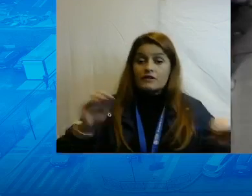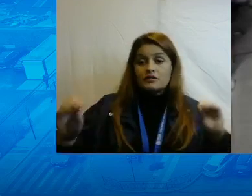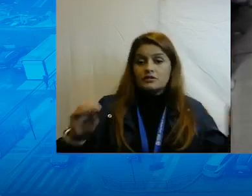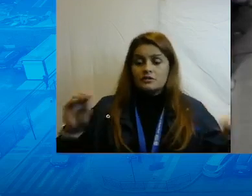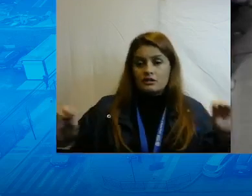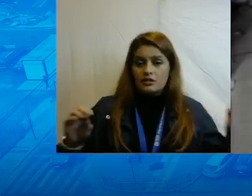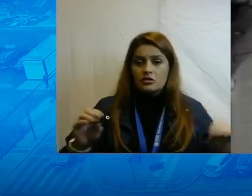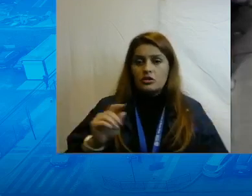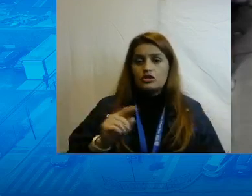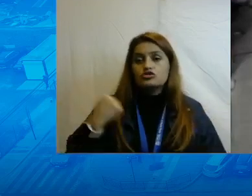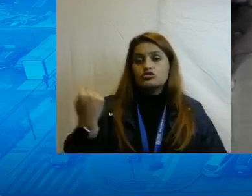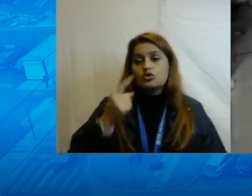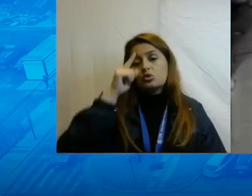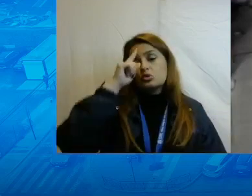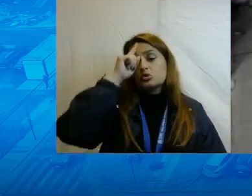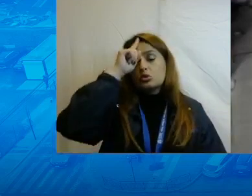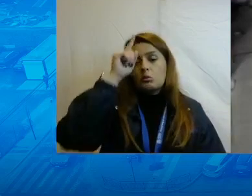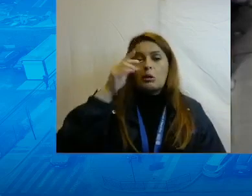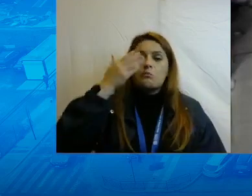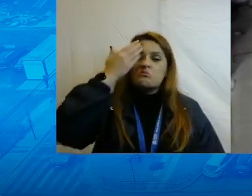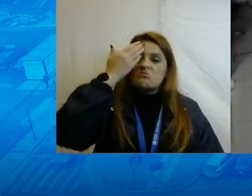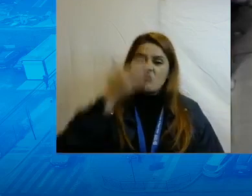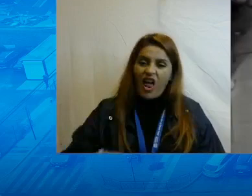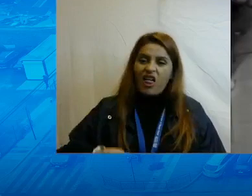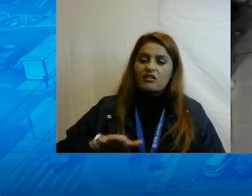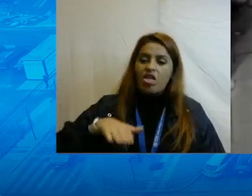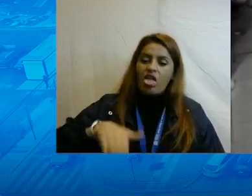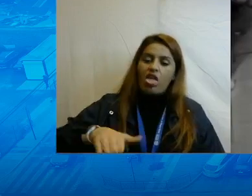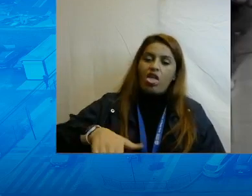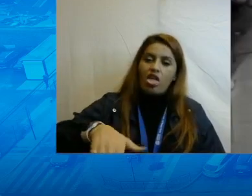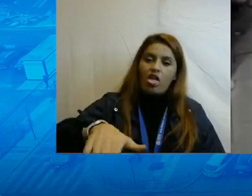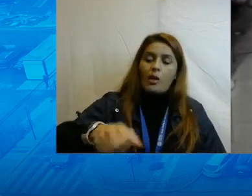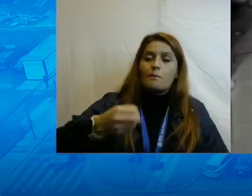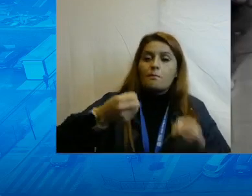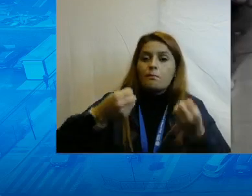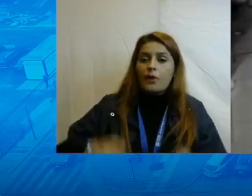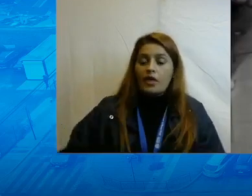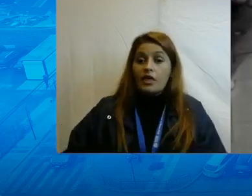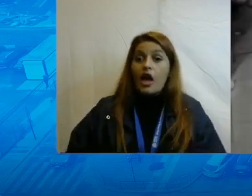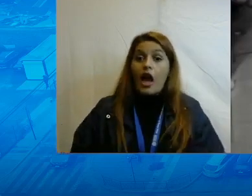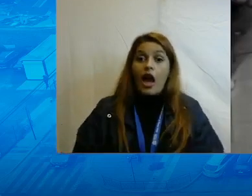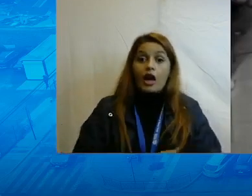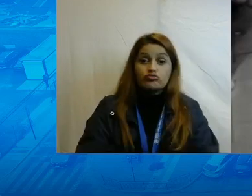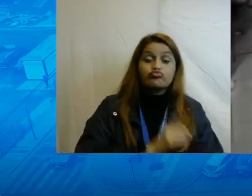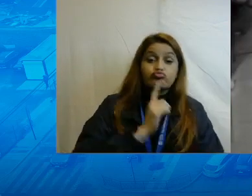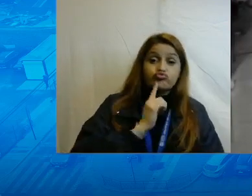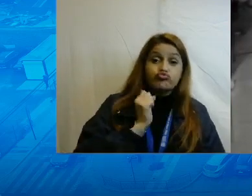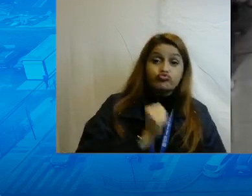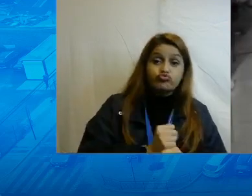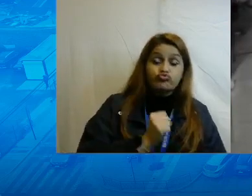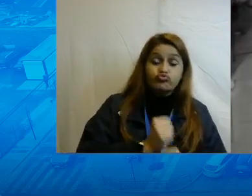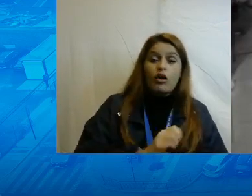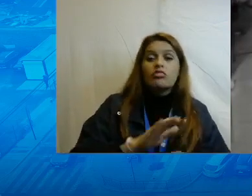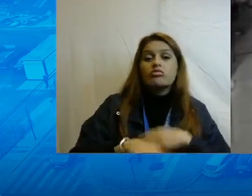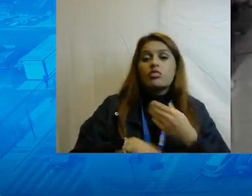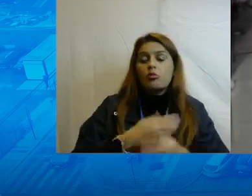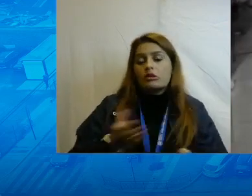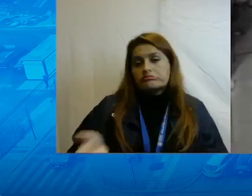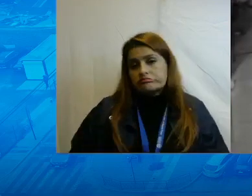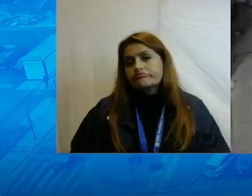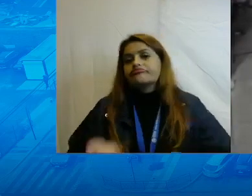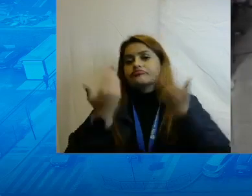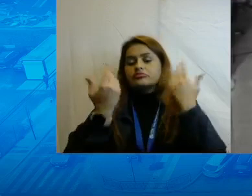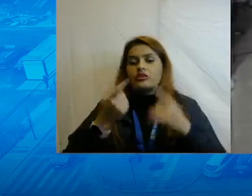no nos acostumbremos el mal estado, la pérdida de recursos que significó estos trabajos, porque había un trabajo previo y finalmente este trabajo se